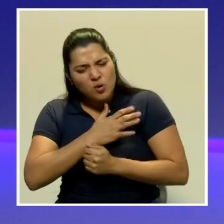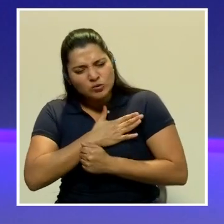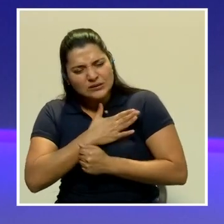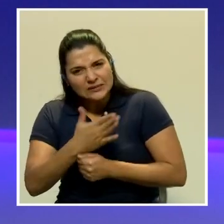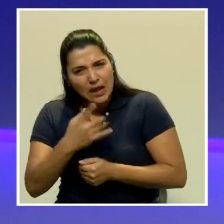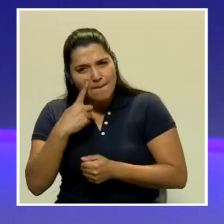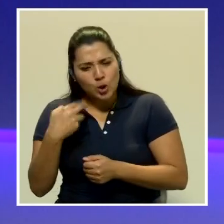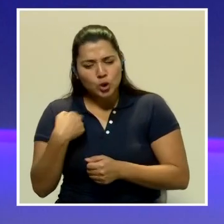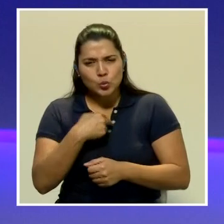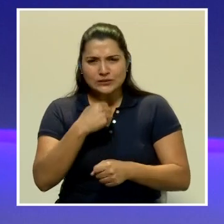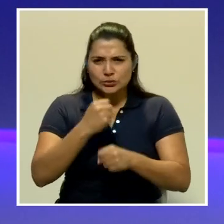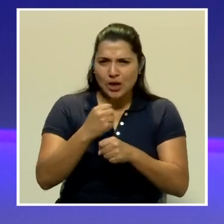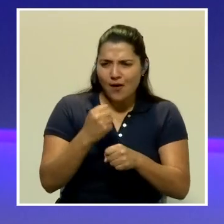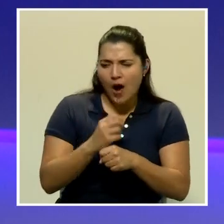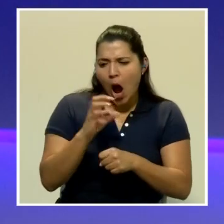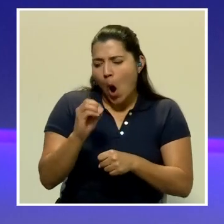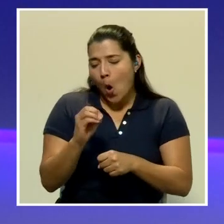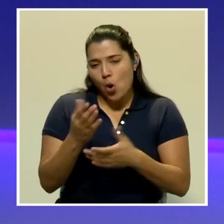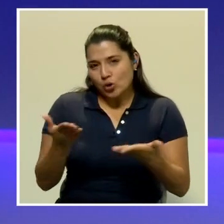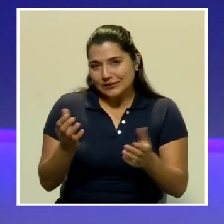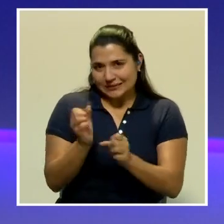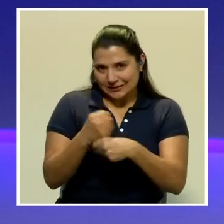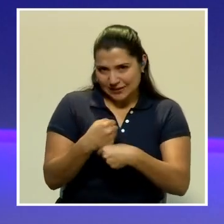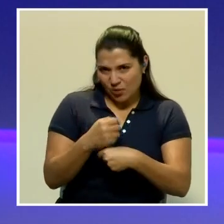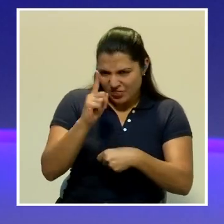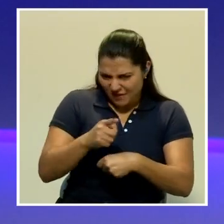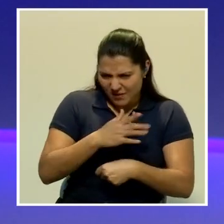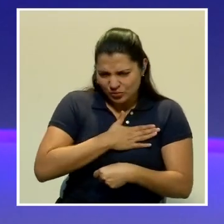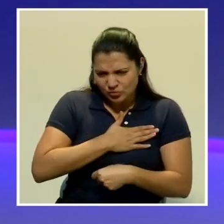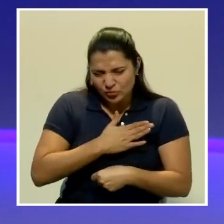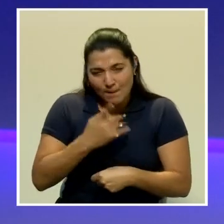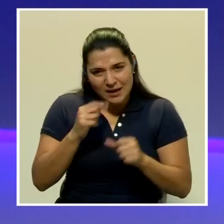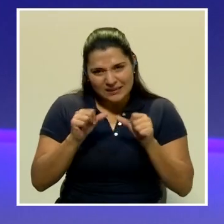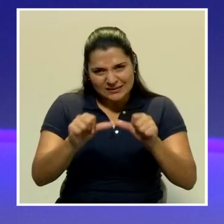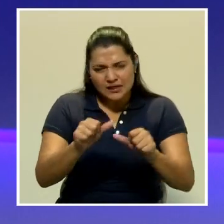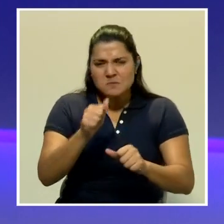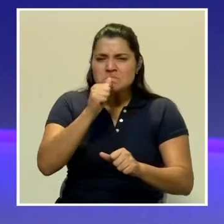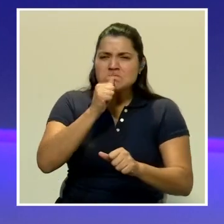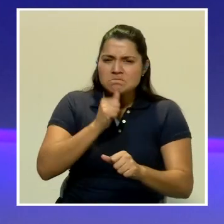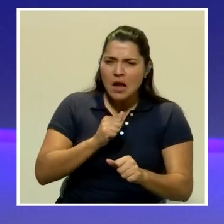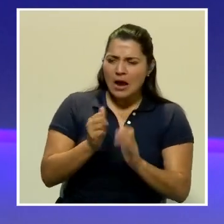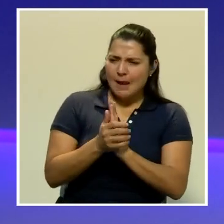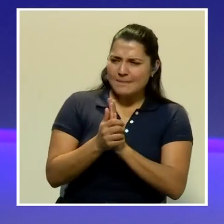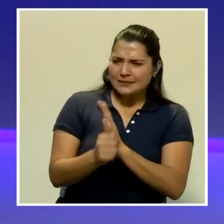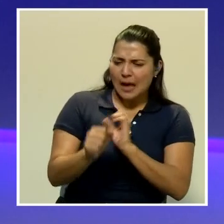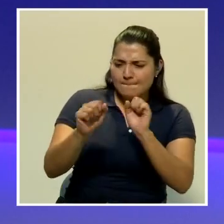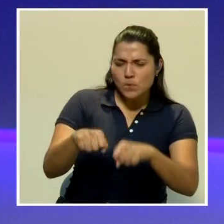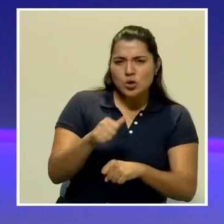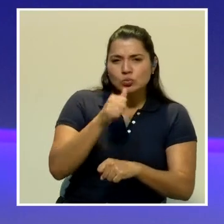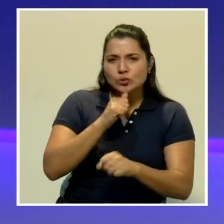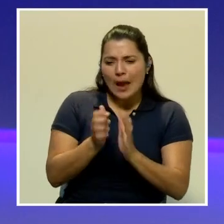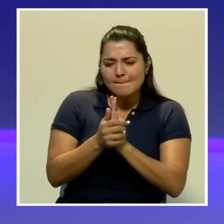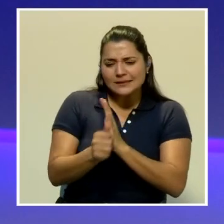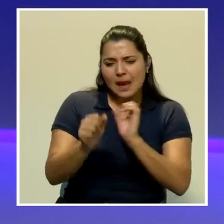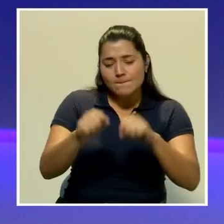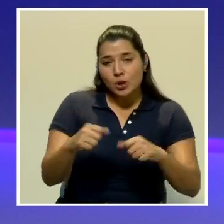tenemos que apelar a esa vocación costarricense para salir adelante, resiliencia, capacidad de resistir, capacidad de